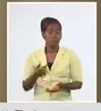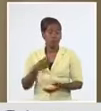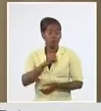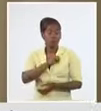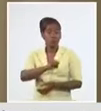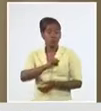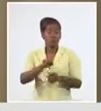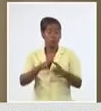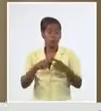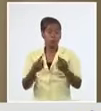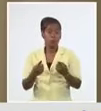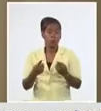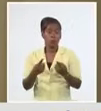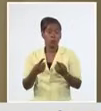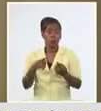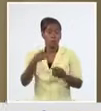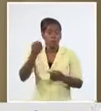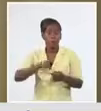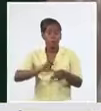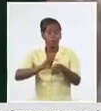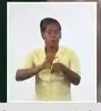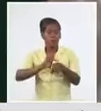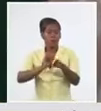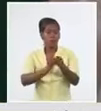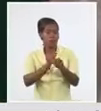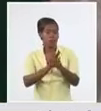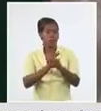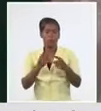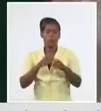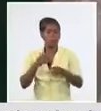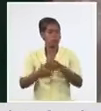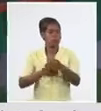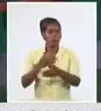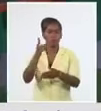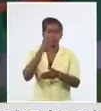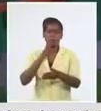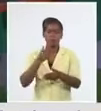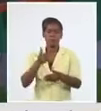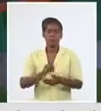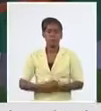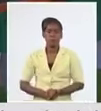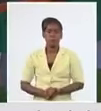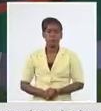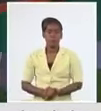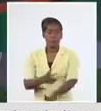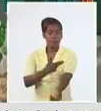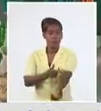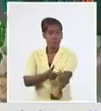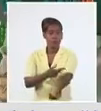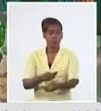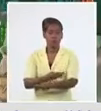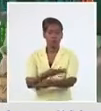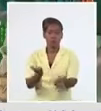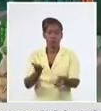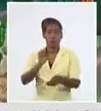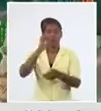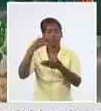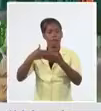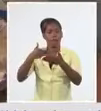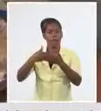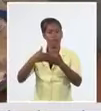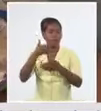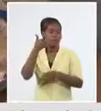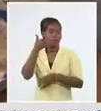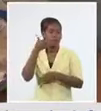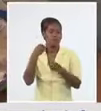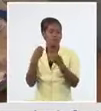en un momento, pero bueno, ya todo está bien. Hasta la institución llegó el donativo de la empresa de telecomunicaciones de Cuba en la provincia para